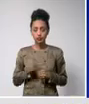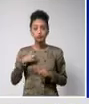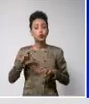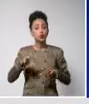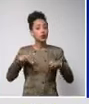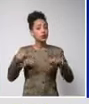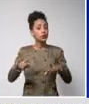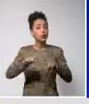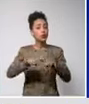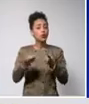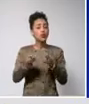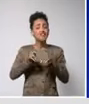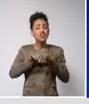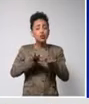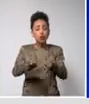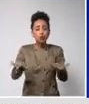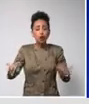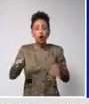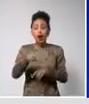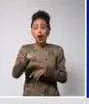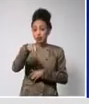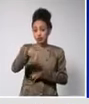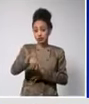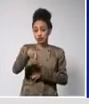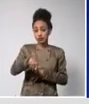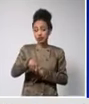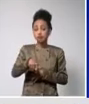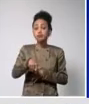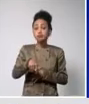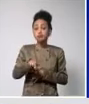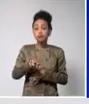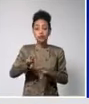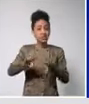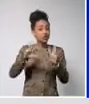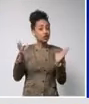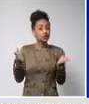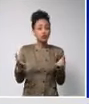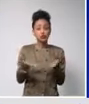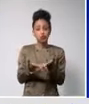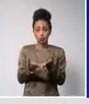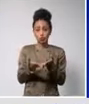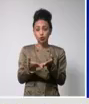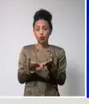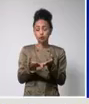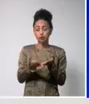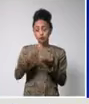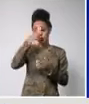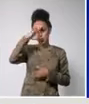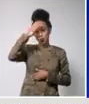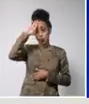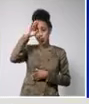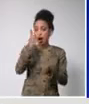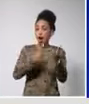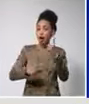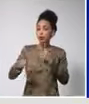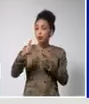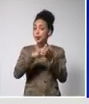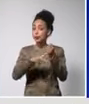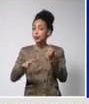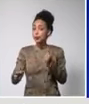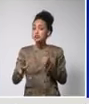que estamos enfrentando en prácticamente todo el territorio nacional. Algunas provincias más, otras